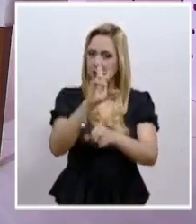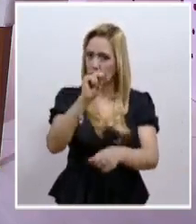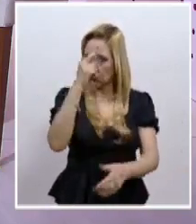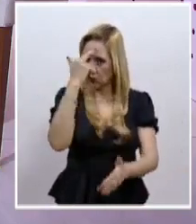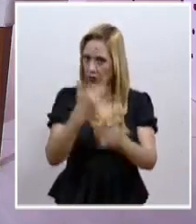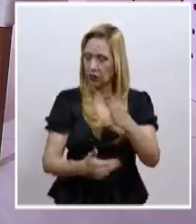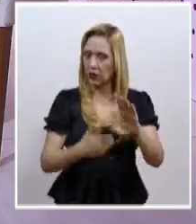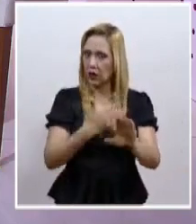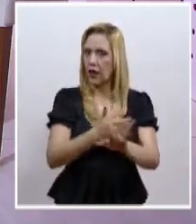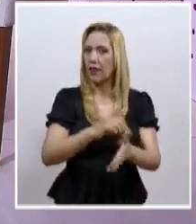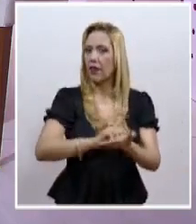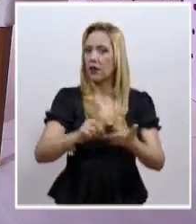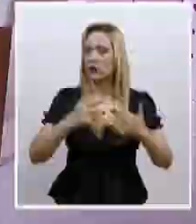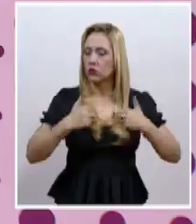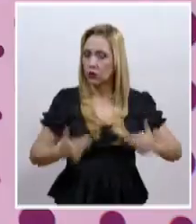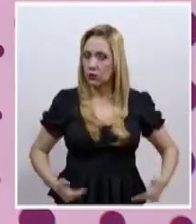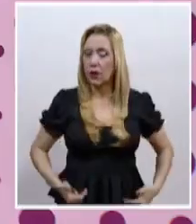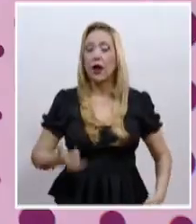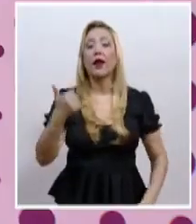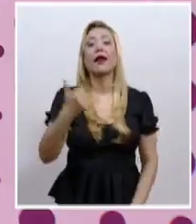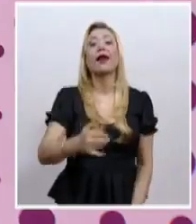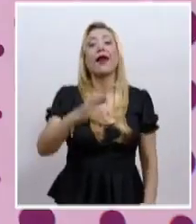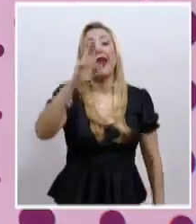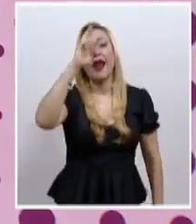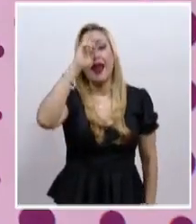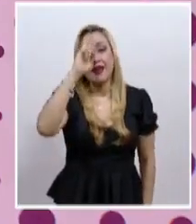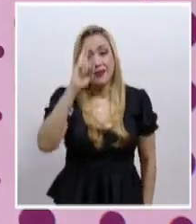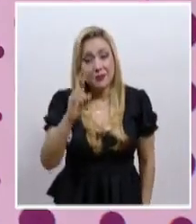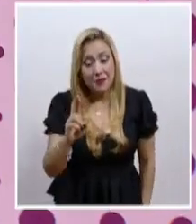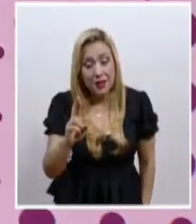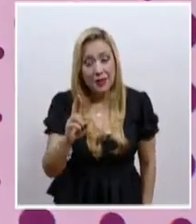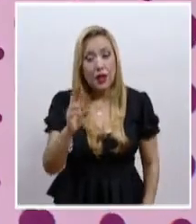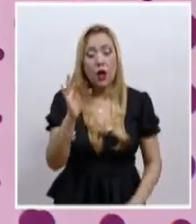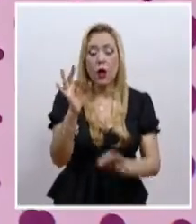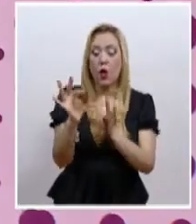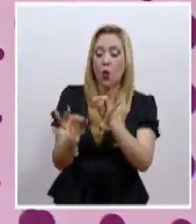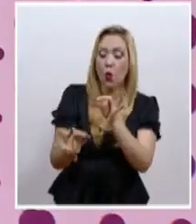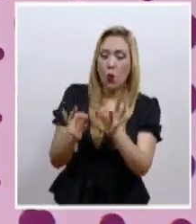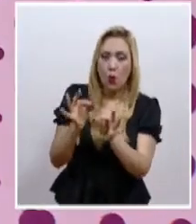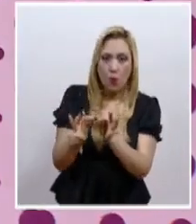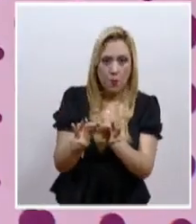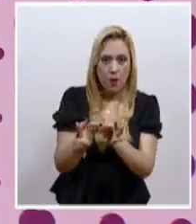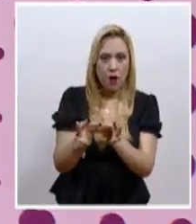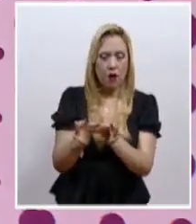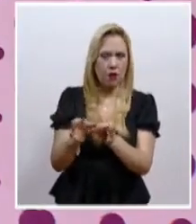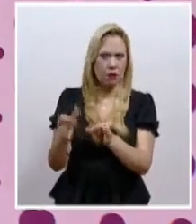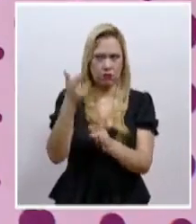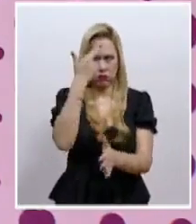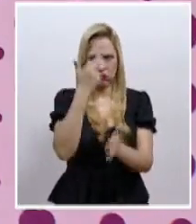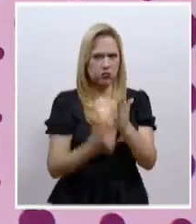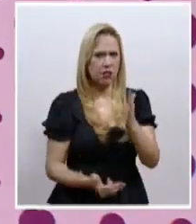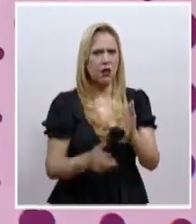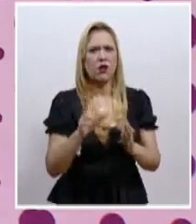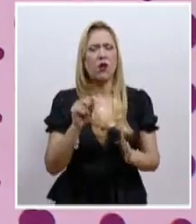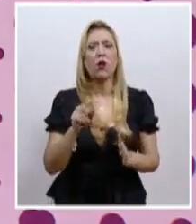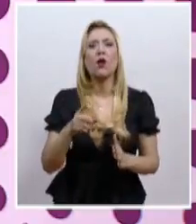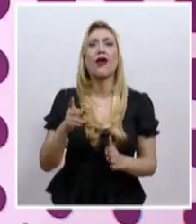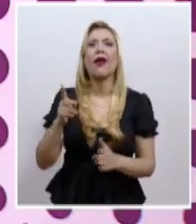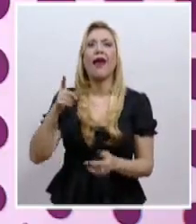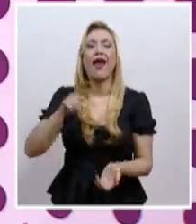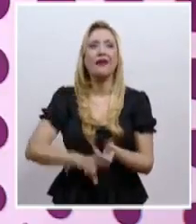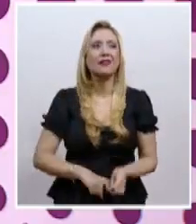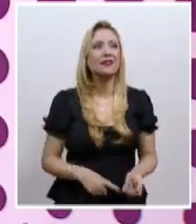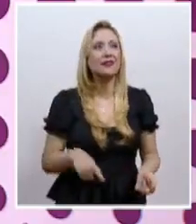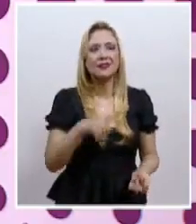otro también es velar porque se respeten o se cumplan, que no necesariamente el que no se cumplan quiere decir que se violen, es si no tiene herramientas